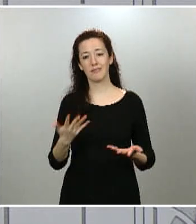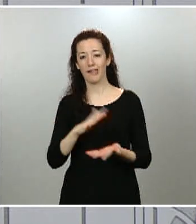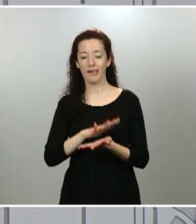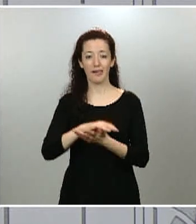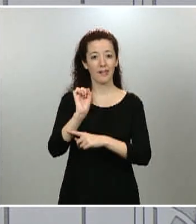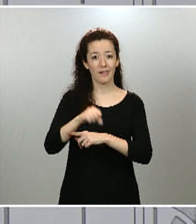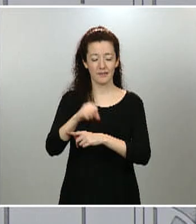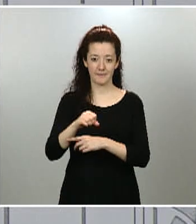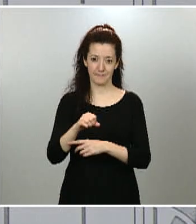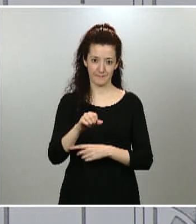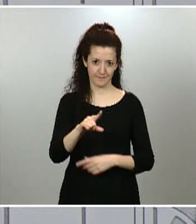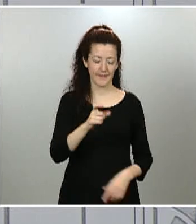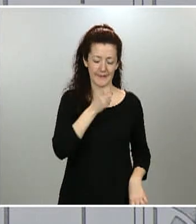complicado.